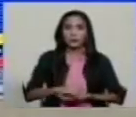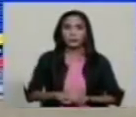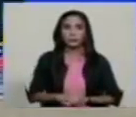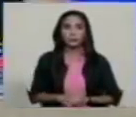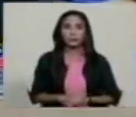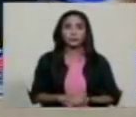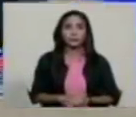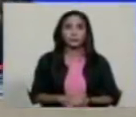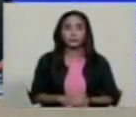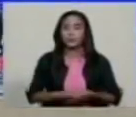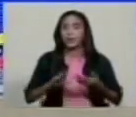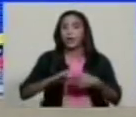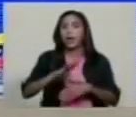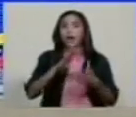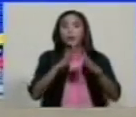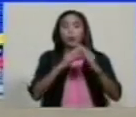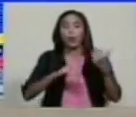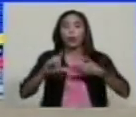con Sudamérica,